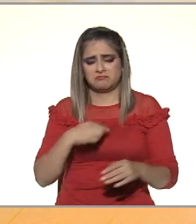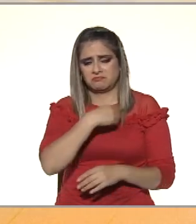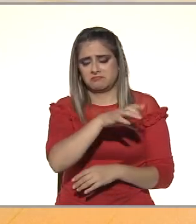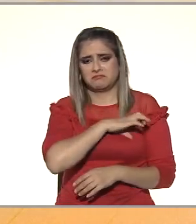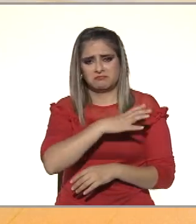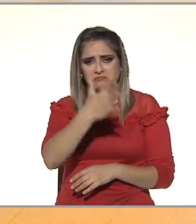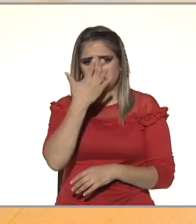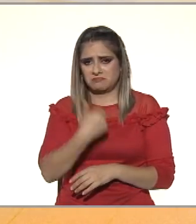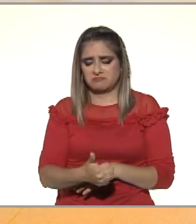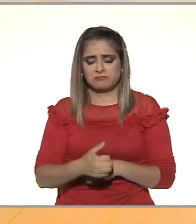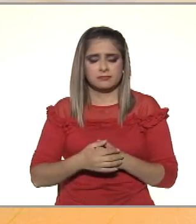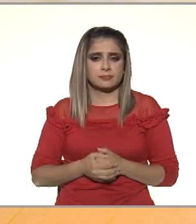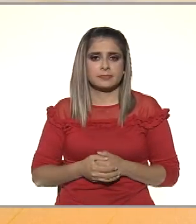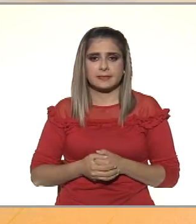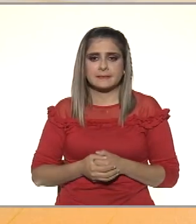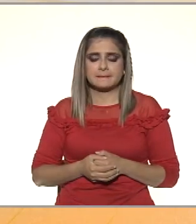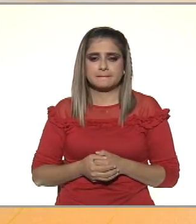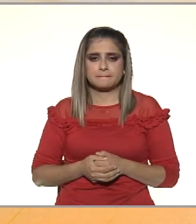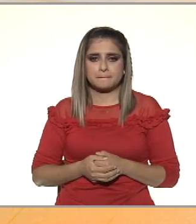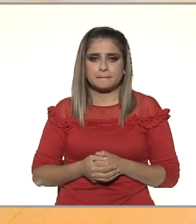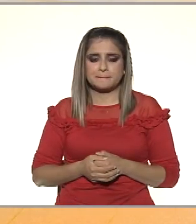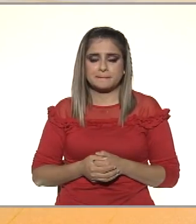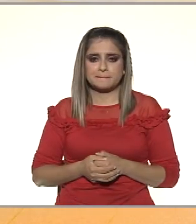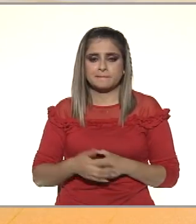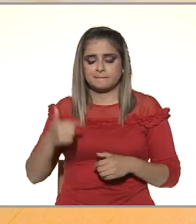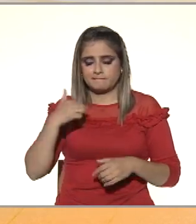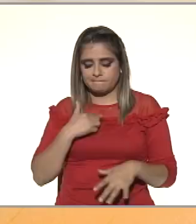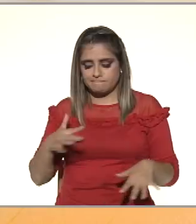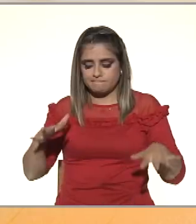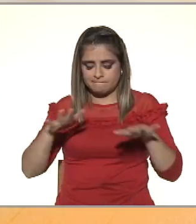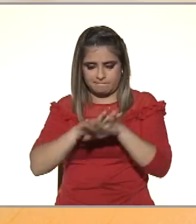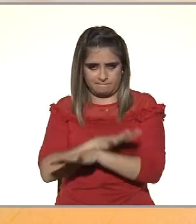tener. Yo cambié para con él